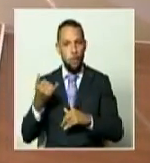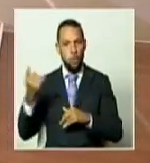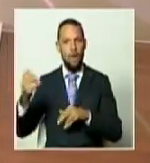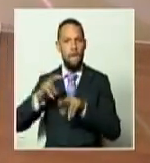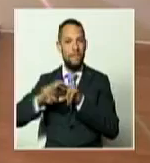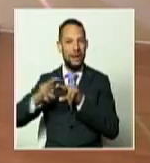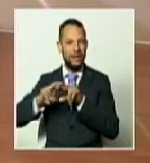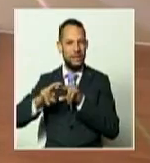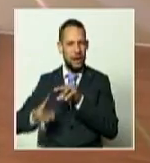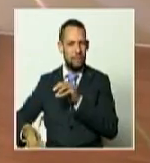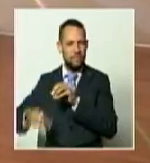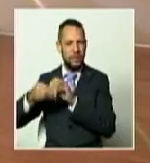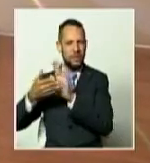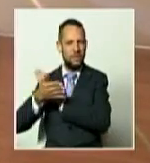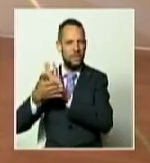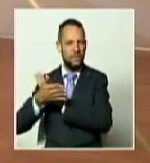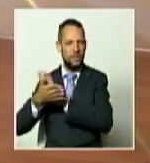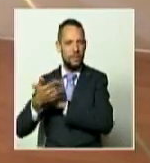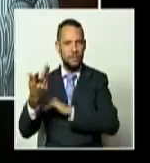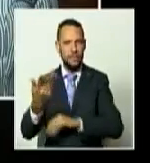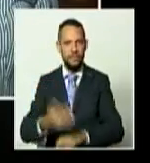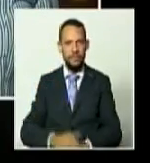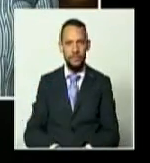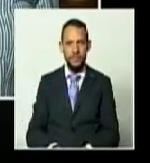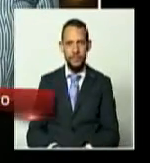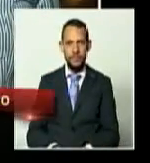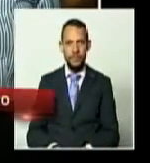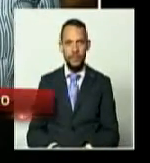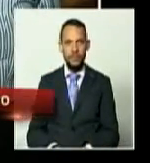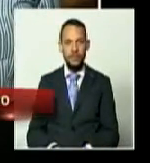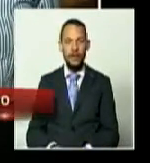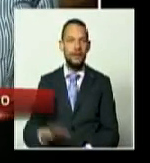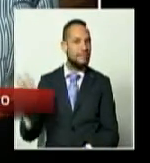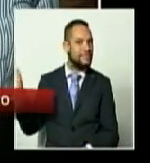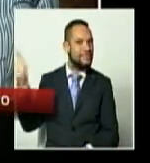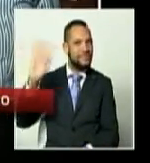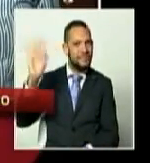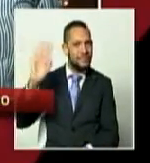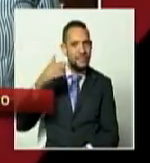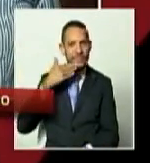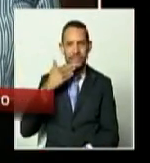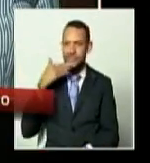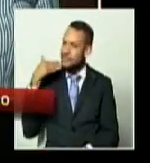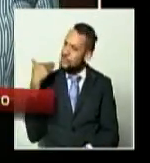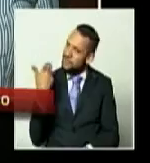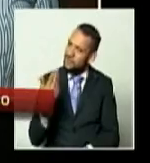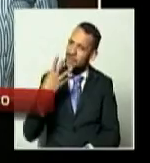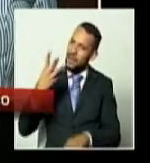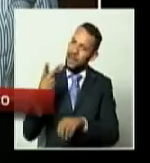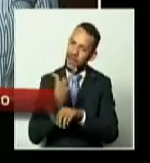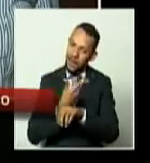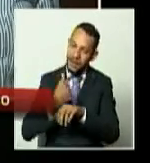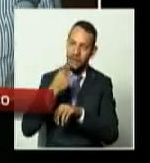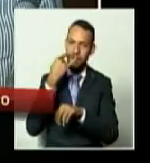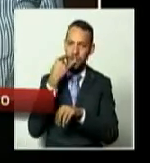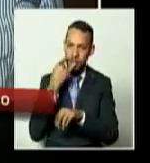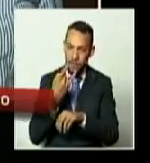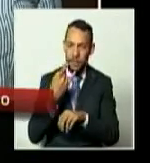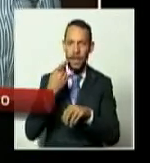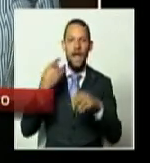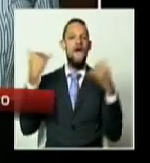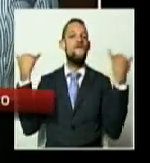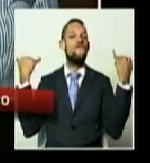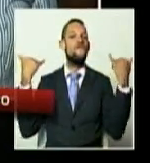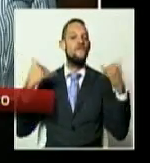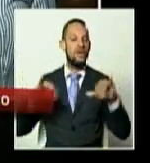Telecafé Noticias. Chao, feliz noche. Chao, Andreita, muchas gracias por toda la información del arte, la cultura y el entretenimiento. Así llegamos al